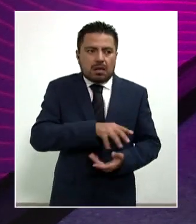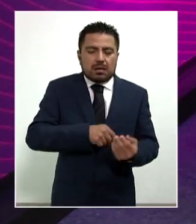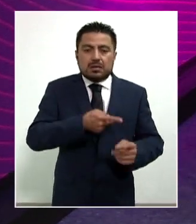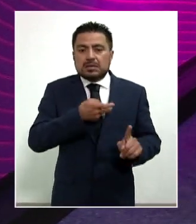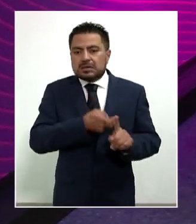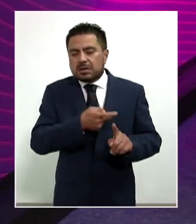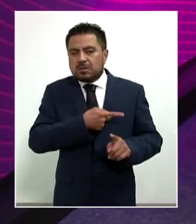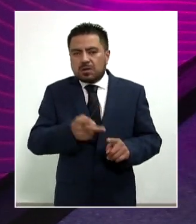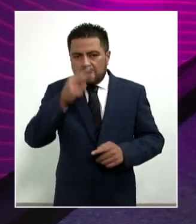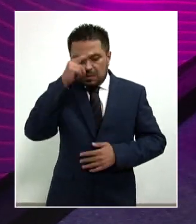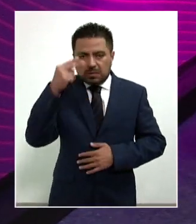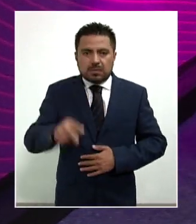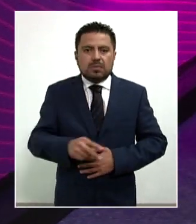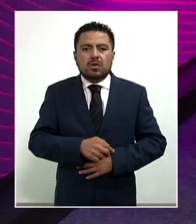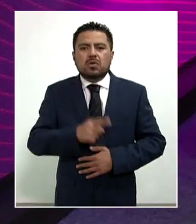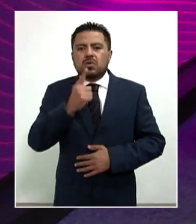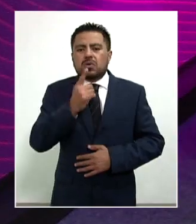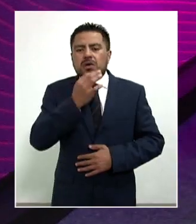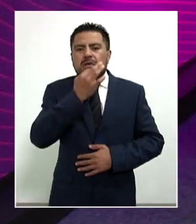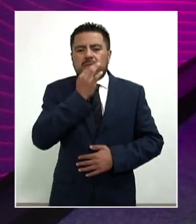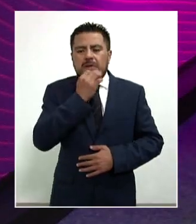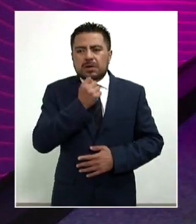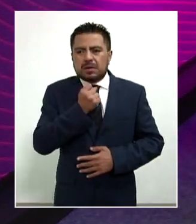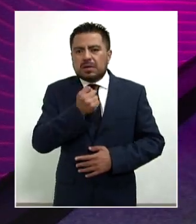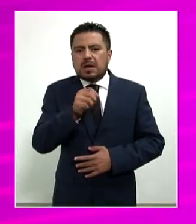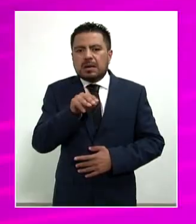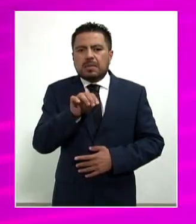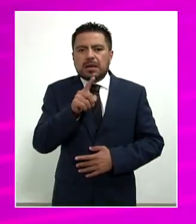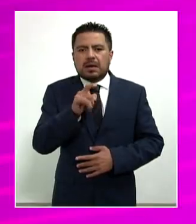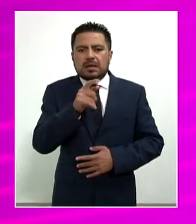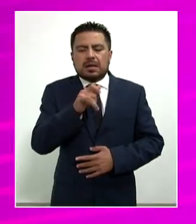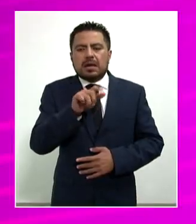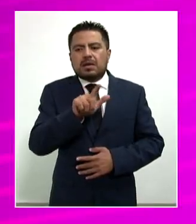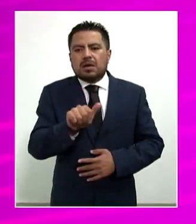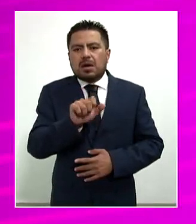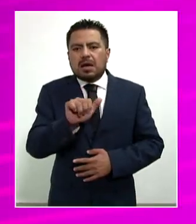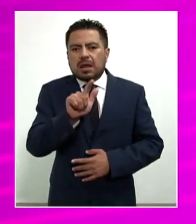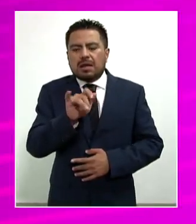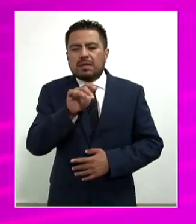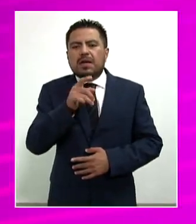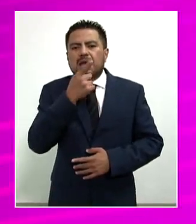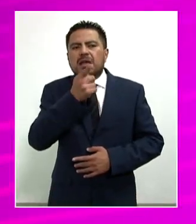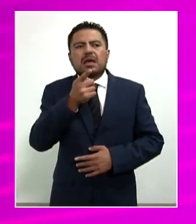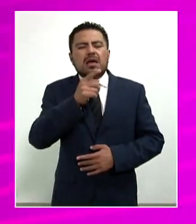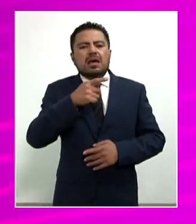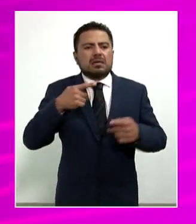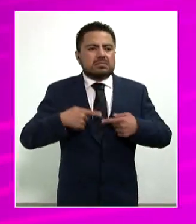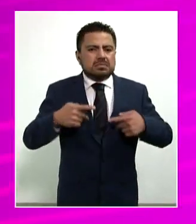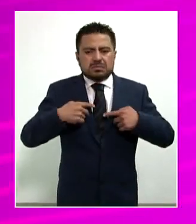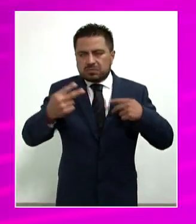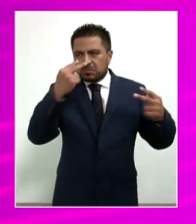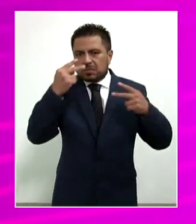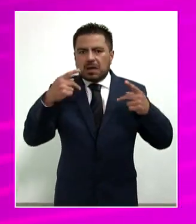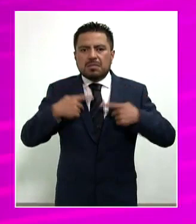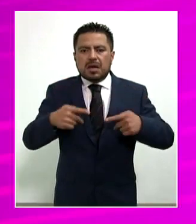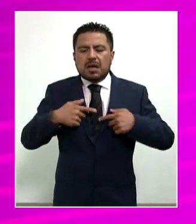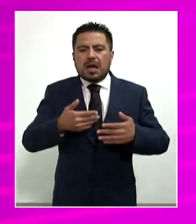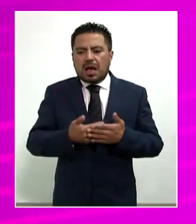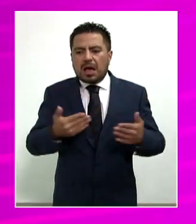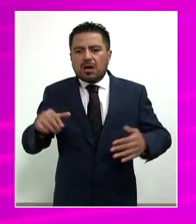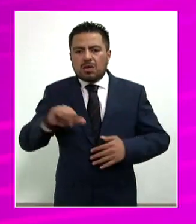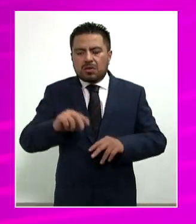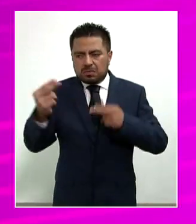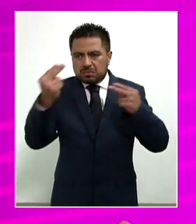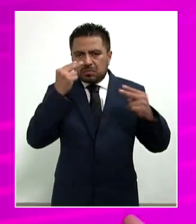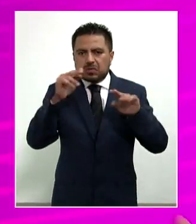México. Déjame darle un minuto la palabra a Magdalena y luego a Alberto. ¿Qué les dirías a los televidentes, a las personas que nos miran el